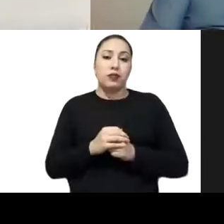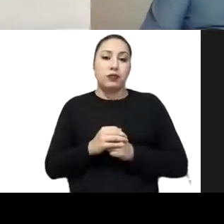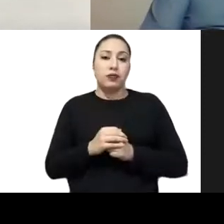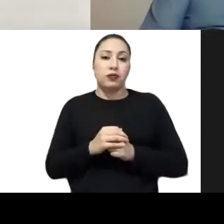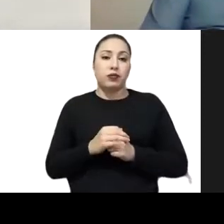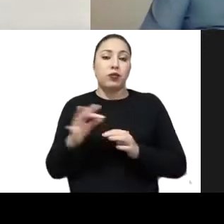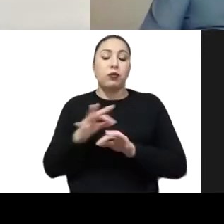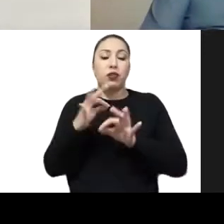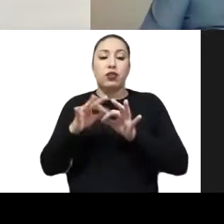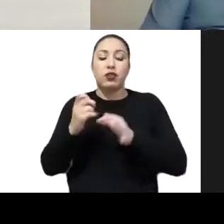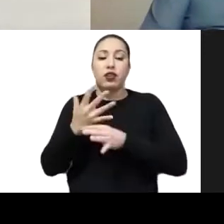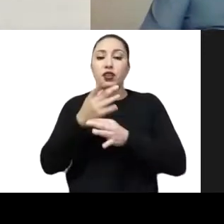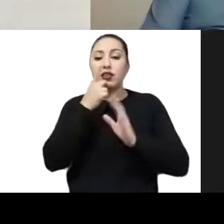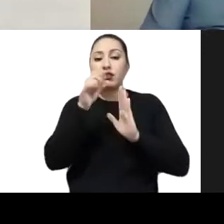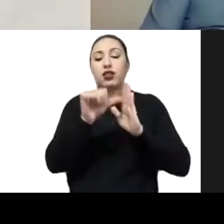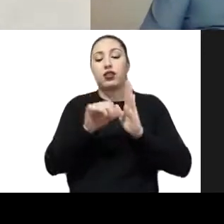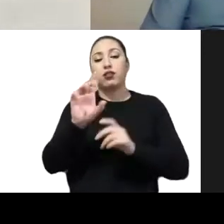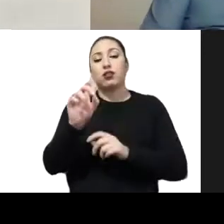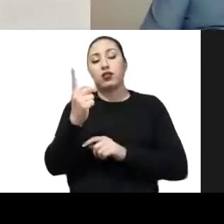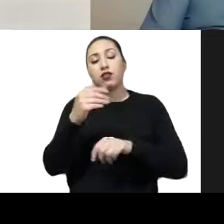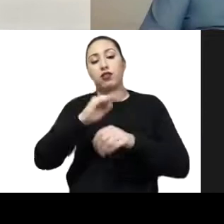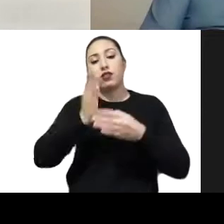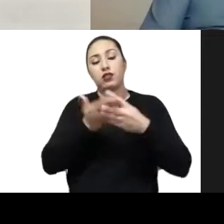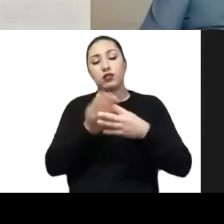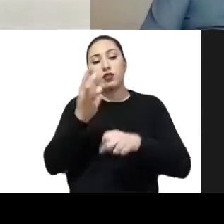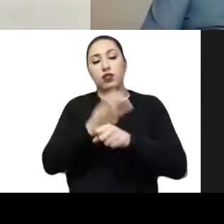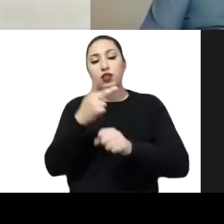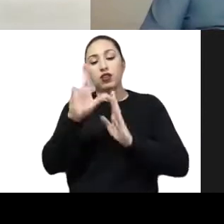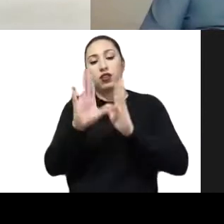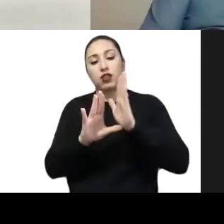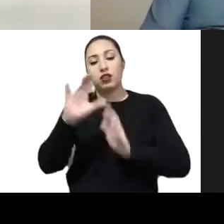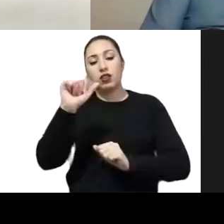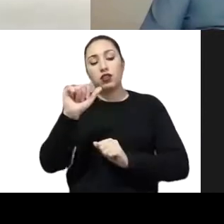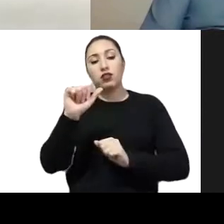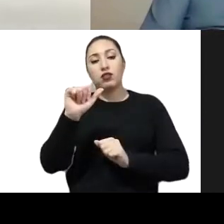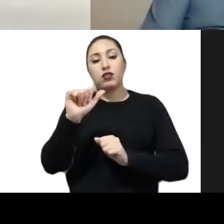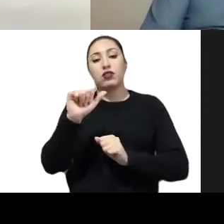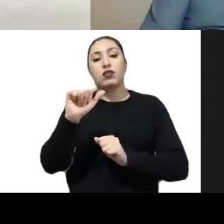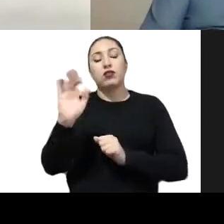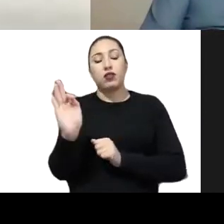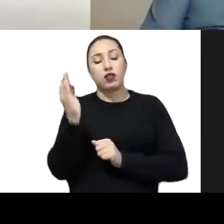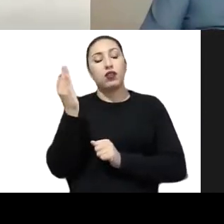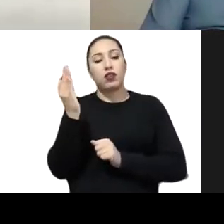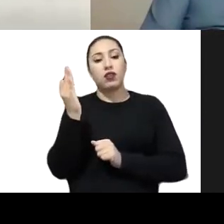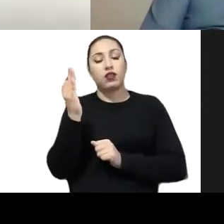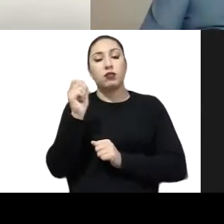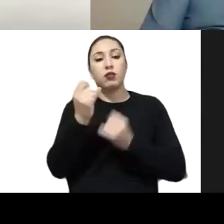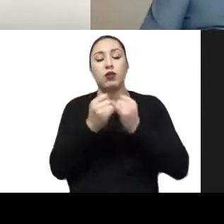conformidad con los artículos 71, fracción tercera, de la Constitución Política de los Estados Unidos Mexicanos y el